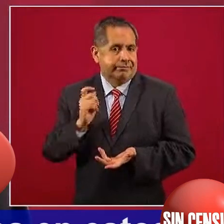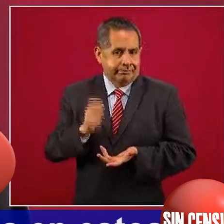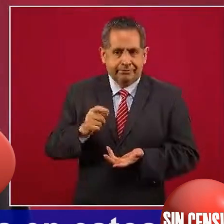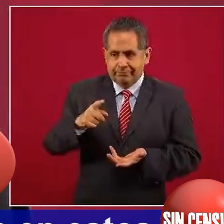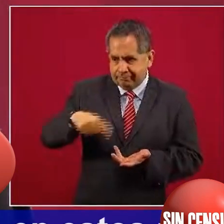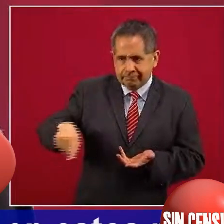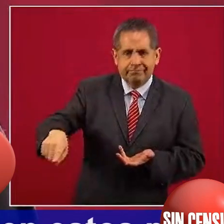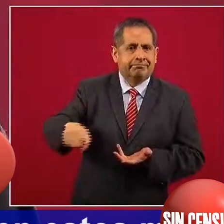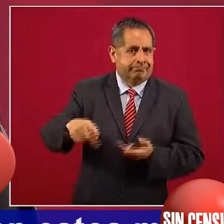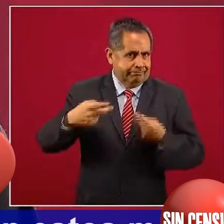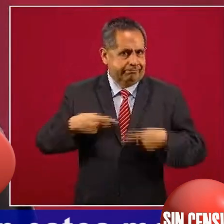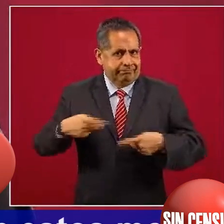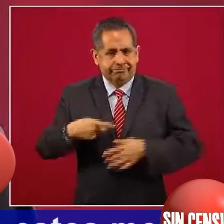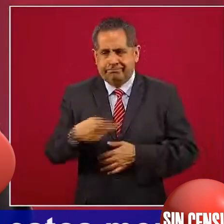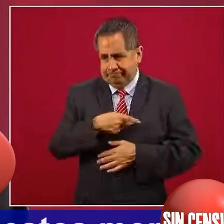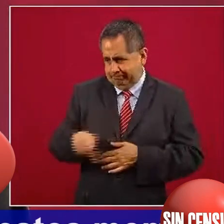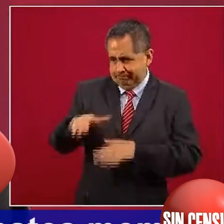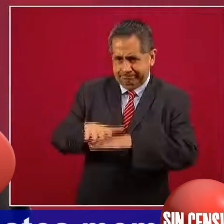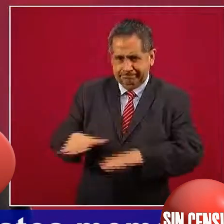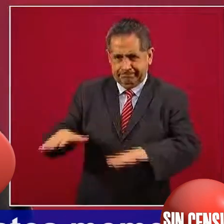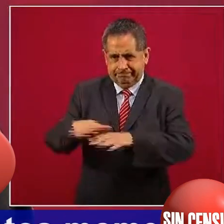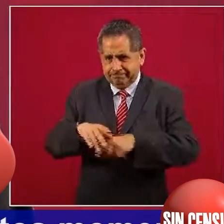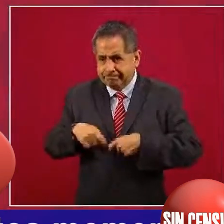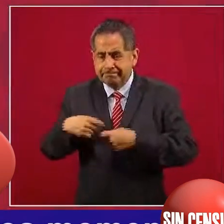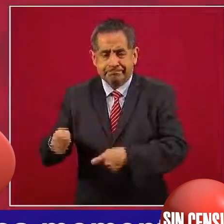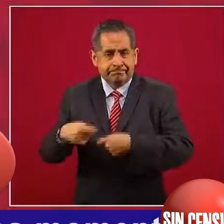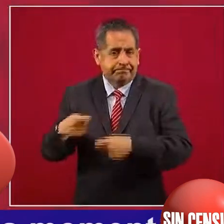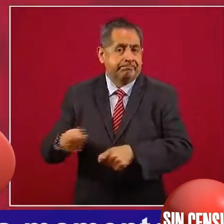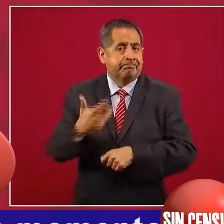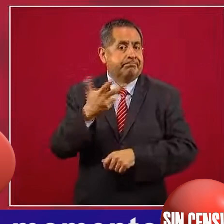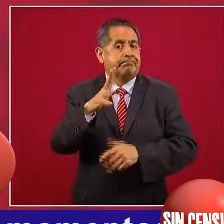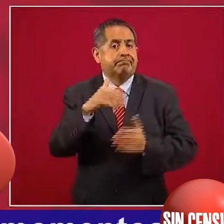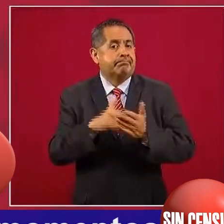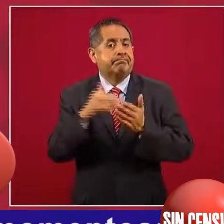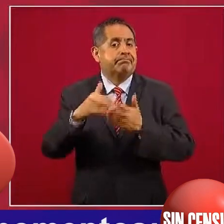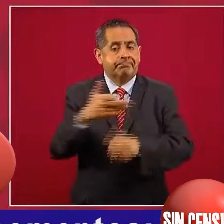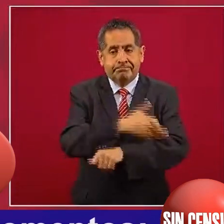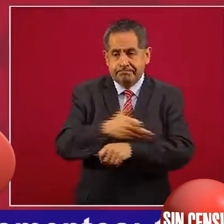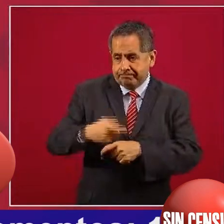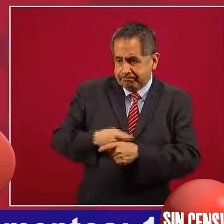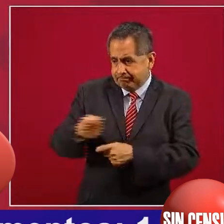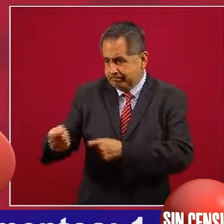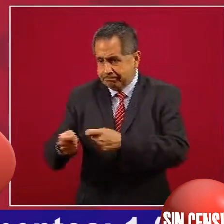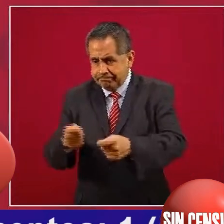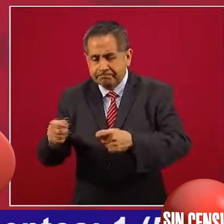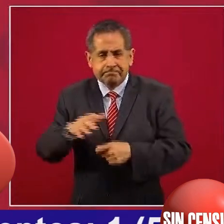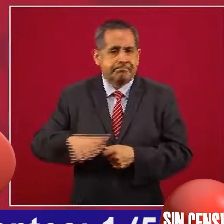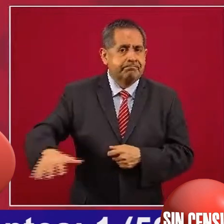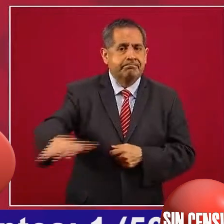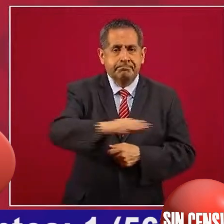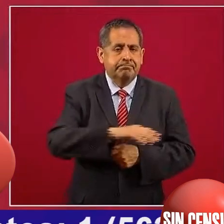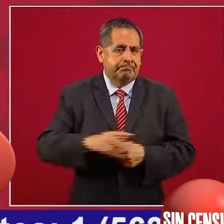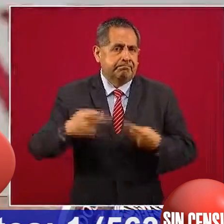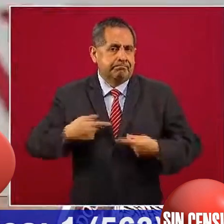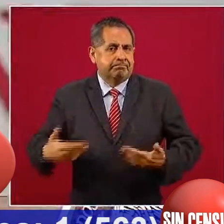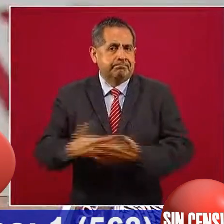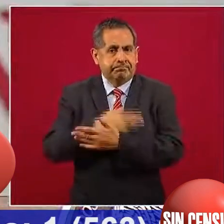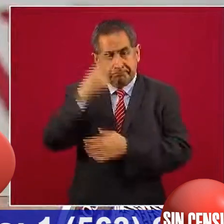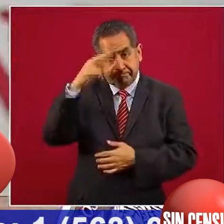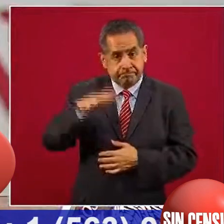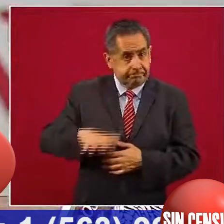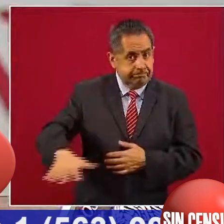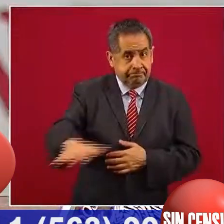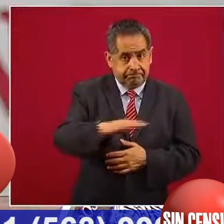Va abajo, va a 10 millones de familias de los pueblos de México